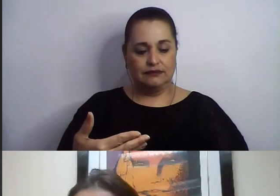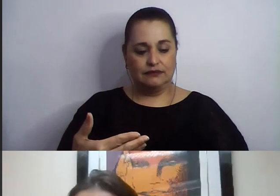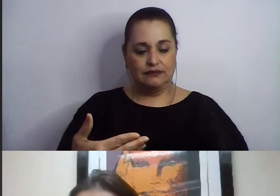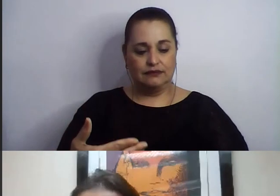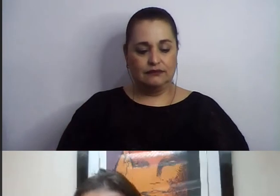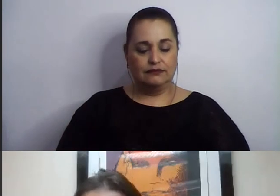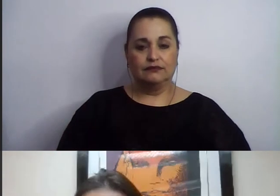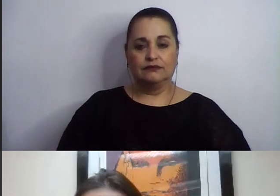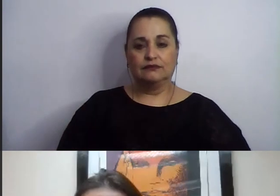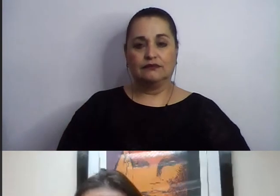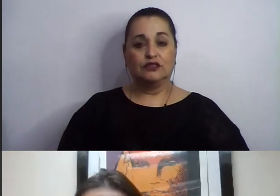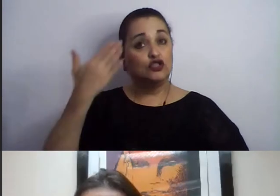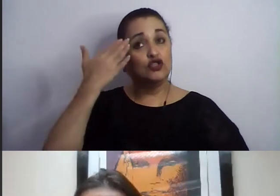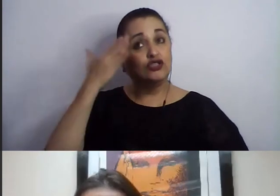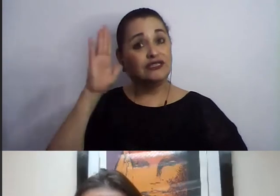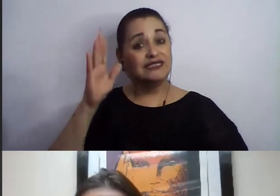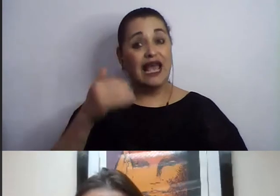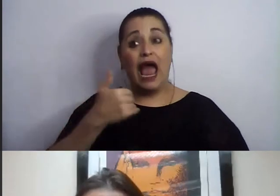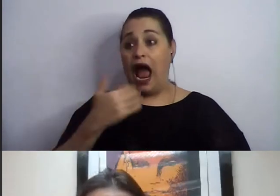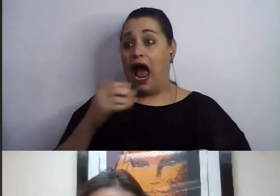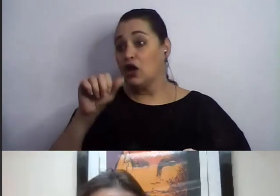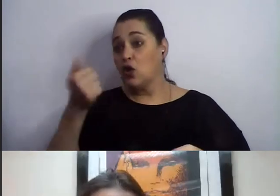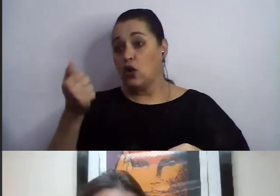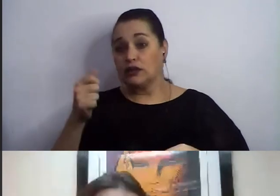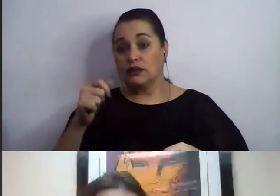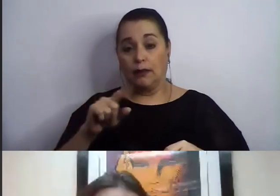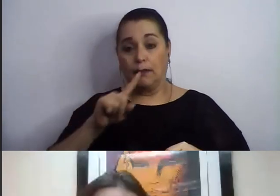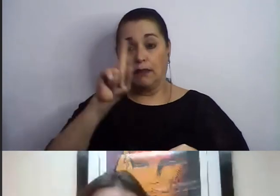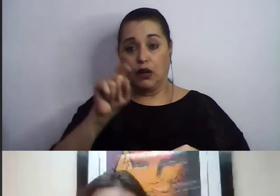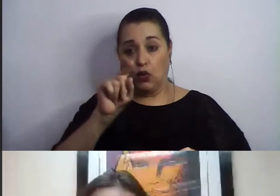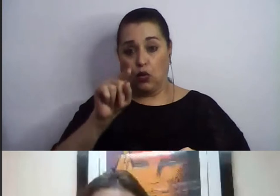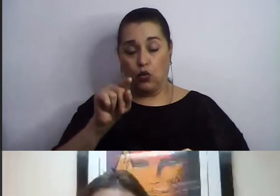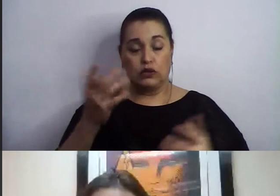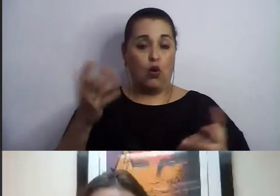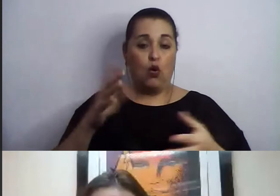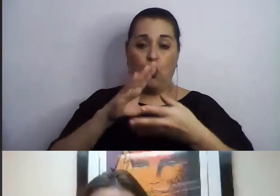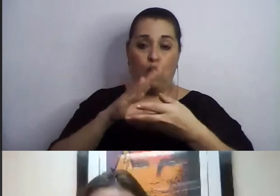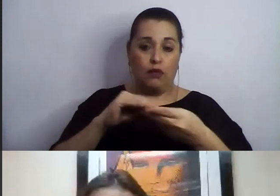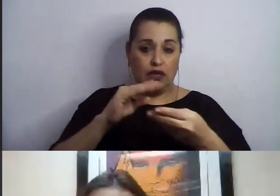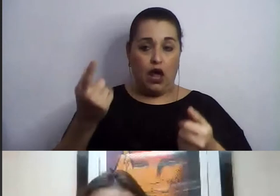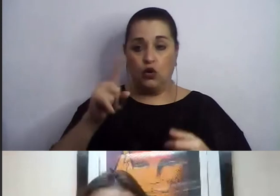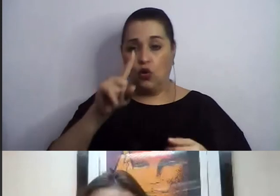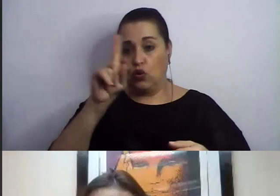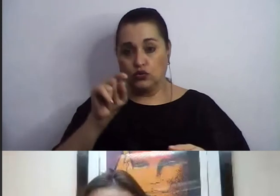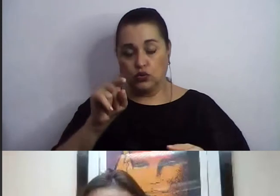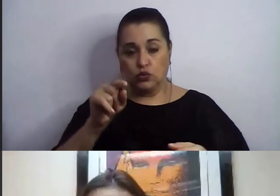no sé si hay alguna otra intervención alguna otra consulta